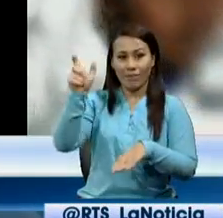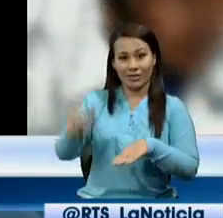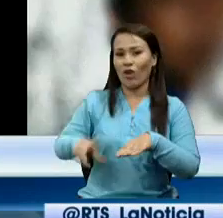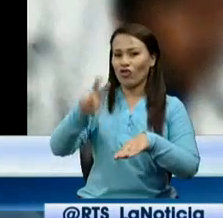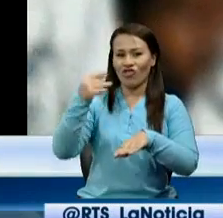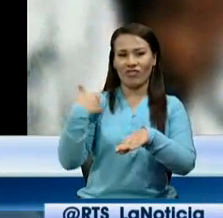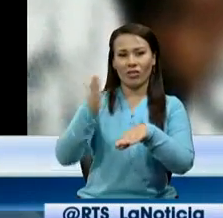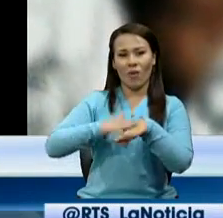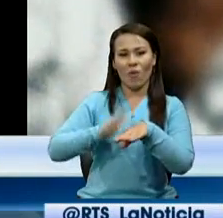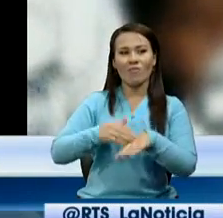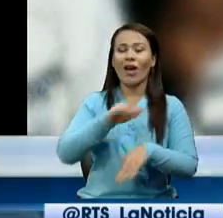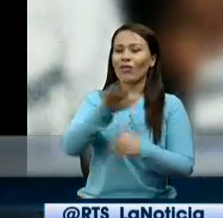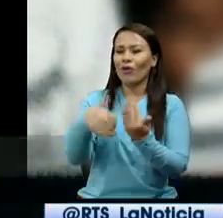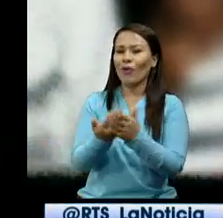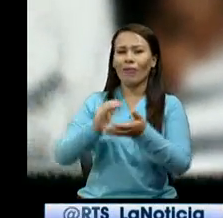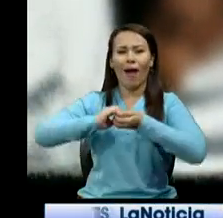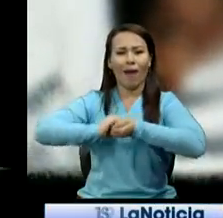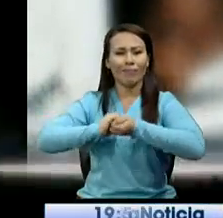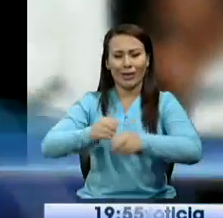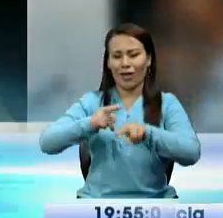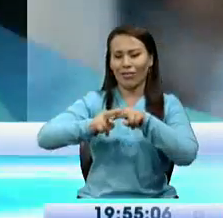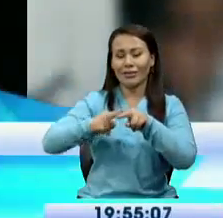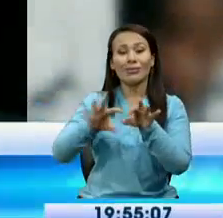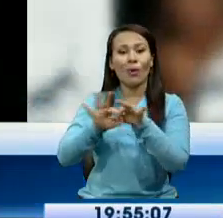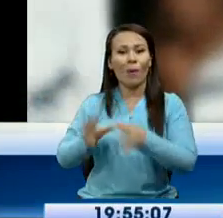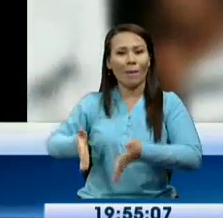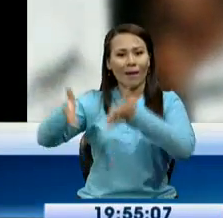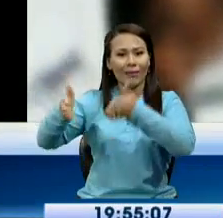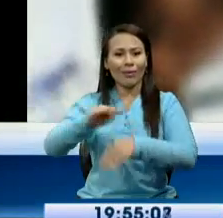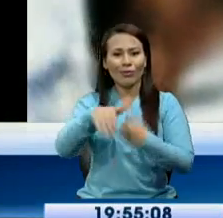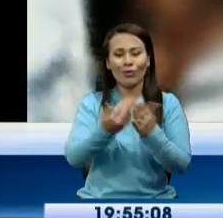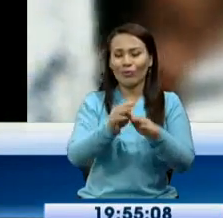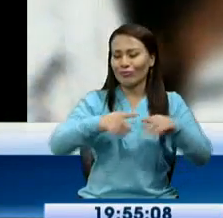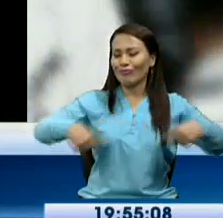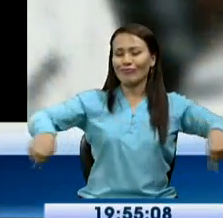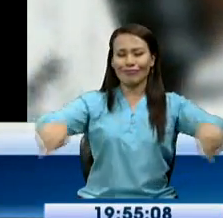Estamos todos, vecinos, taxistas, amigos, compañeros,